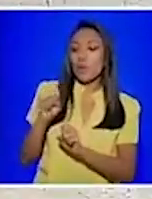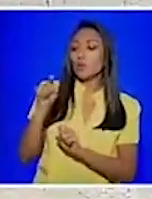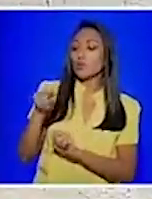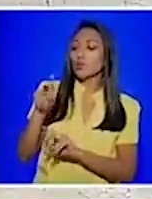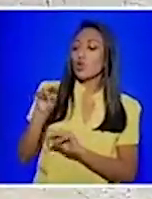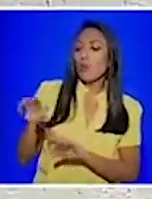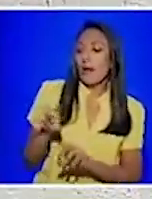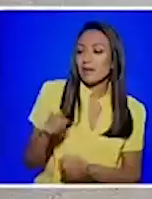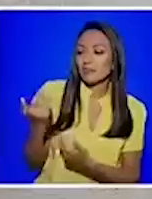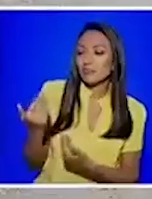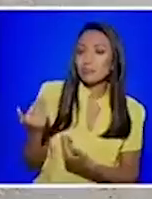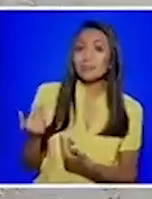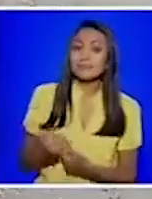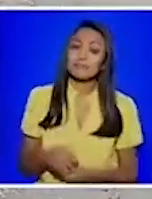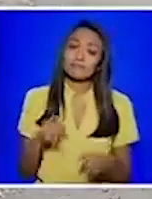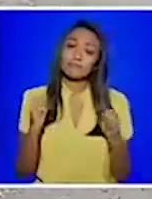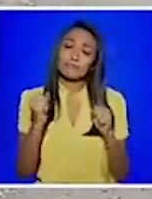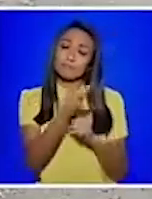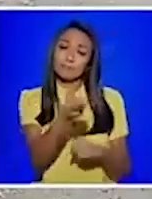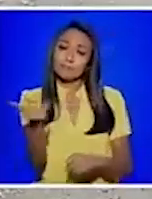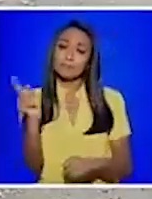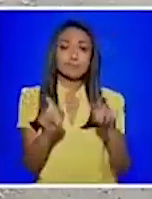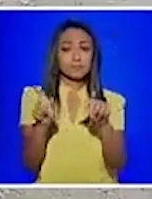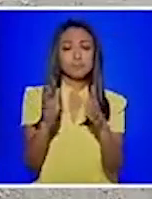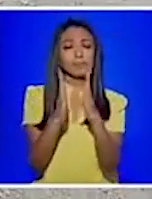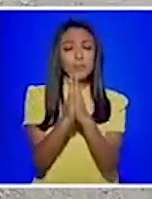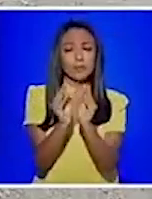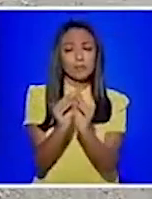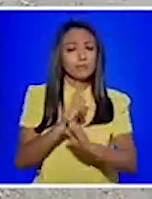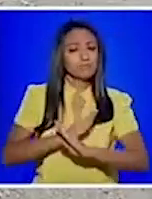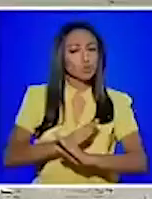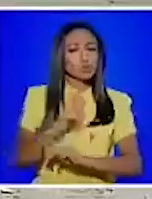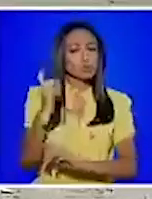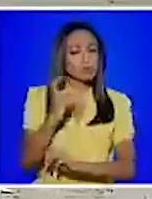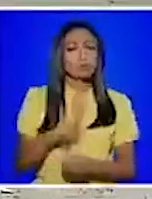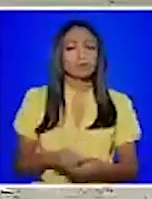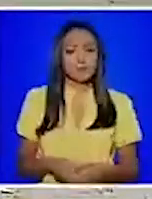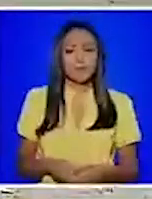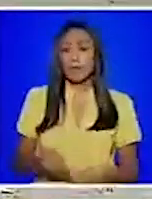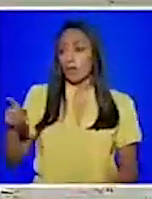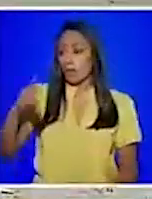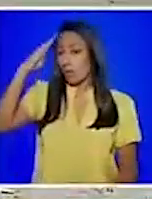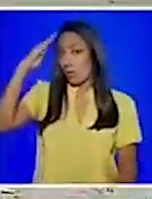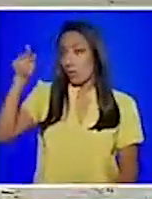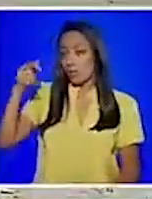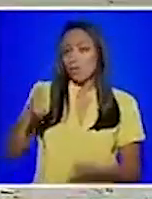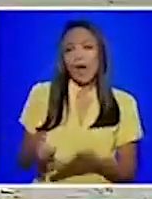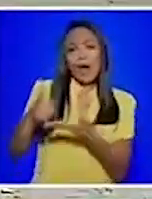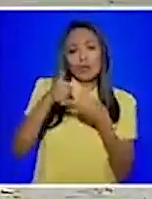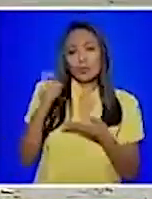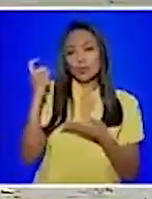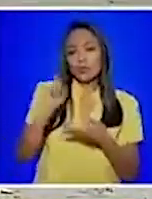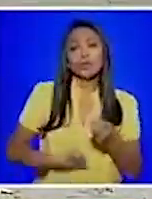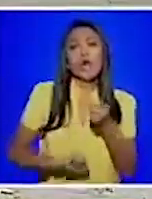son hechos que generan temor entre los vecinos que solicitan más protección a las señoras policías que nos ayuden nos apoyen